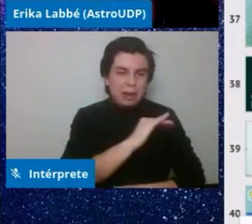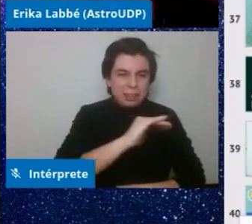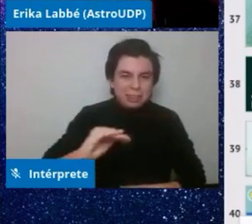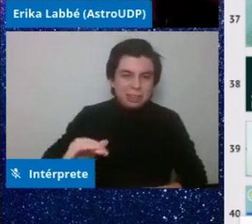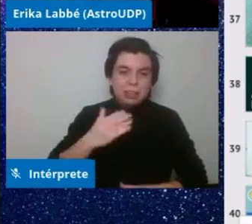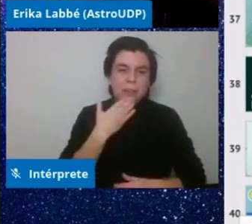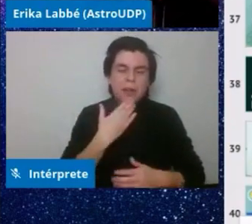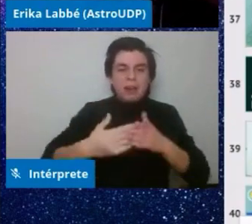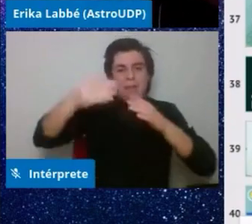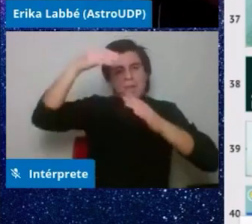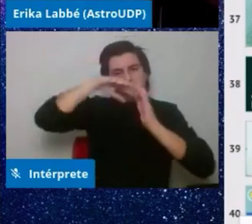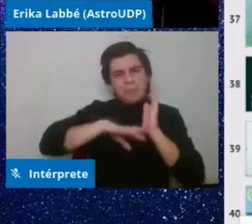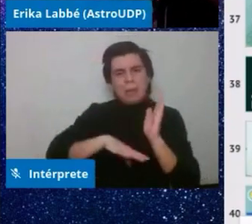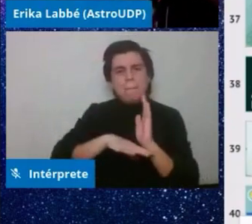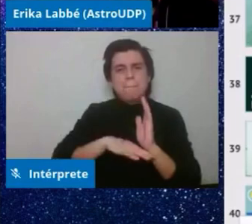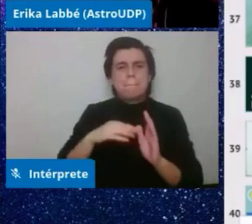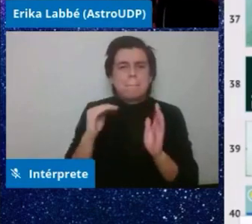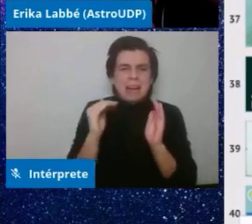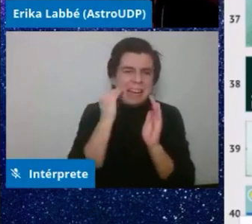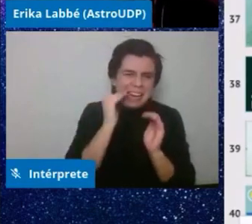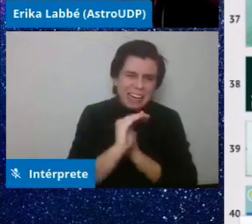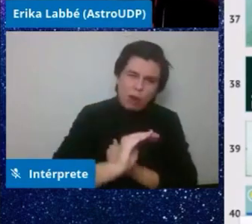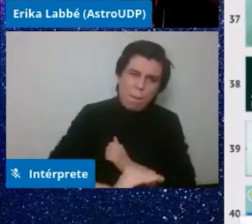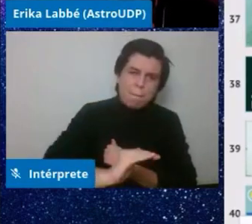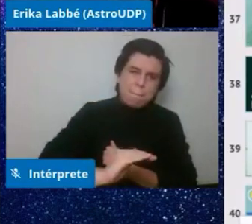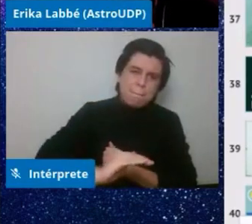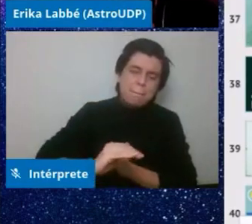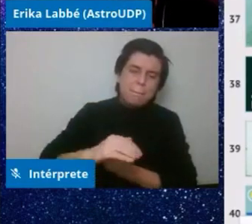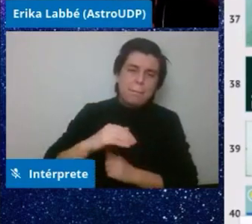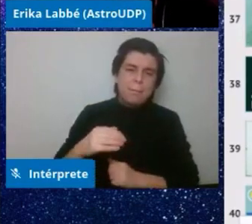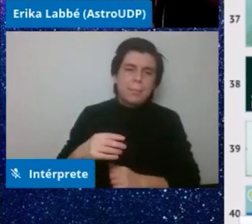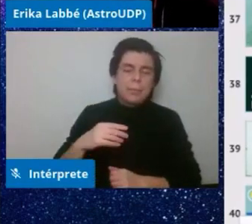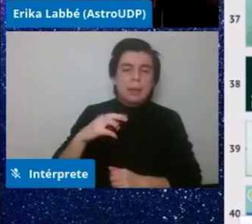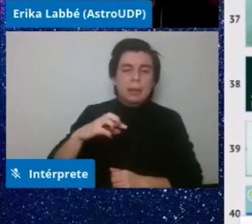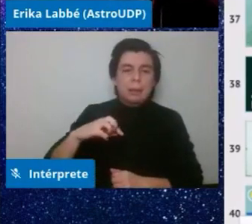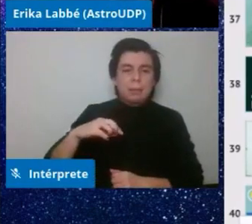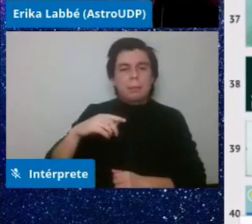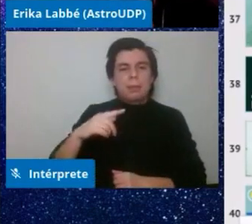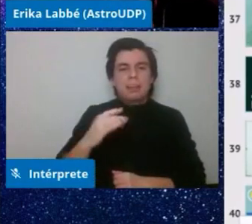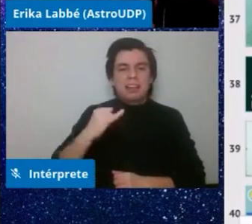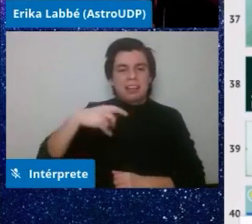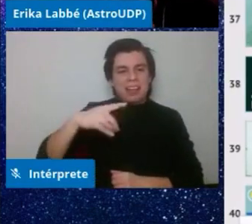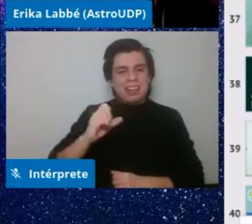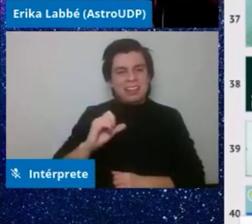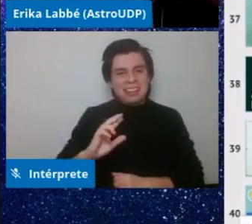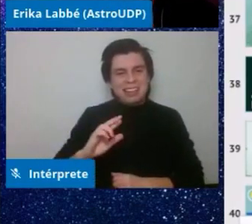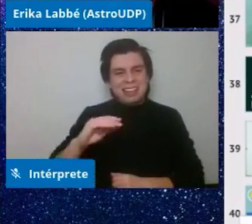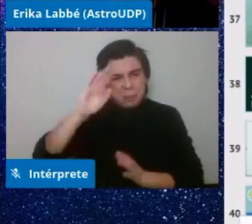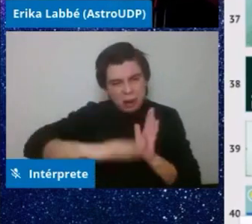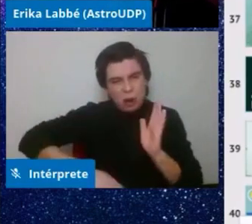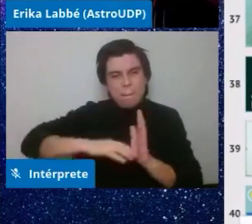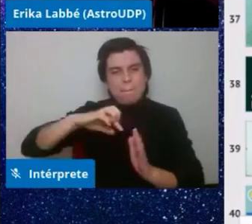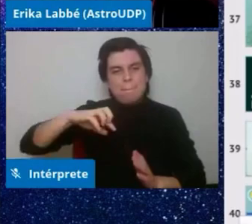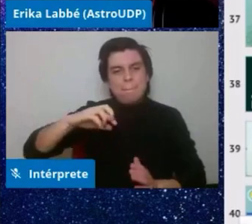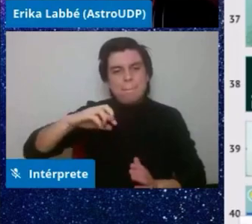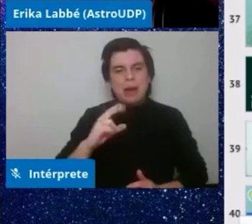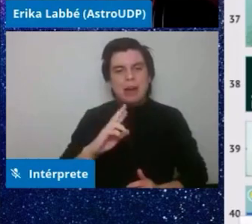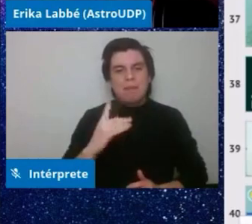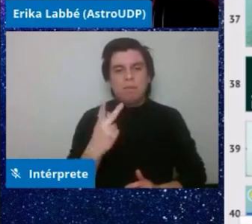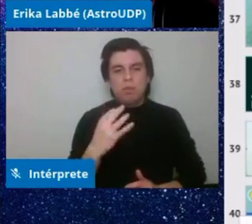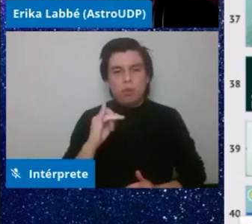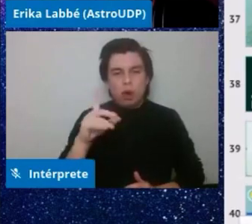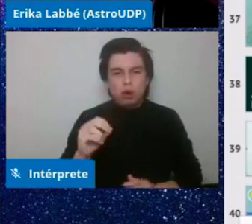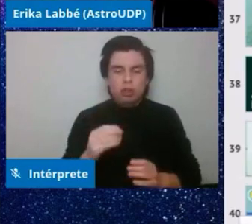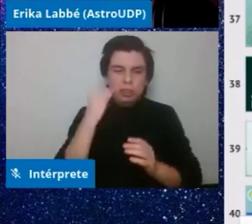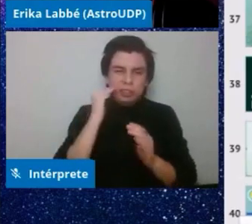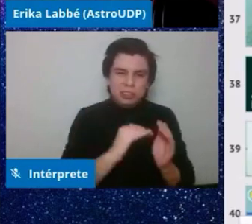de párvulos, desde más pequeño, porque es muy difícil cuando uno ya está más viejo, o cuando está más grande, empezar a involucrarse en esto. Un niño